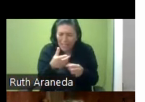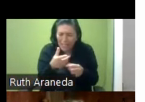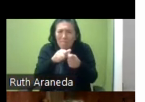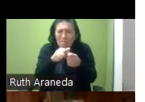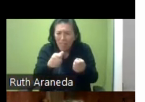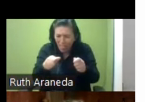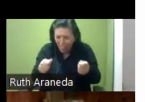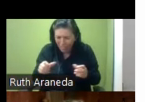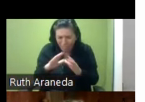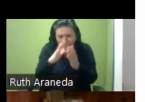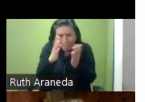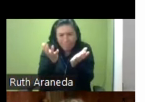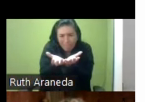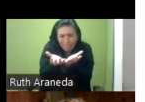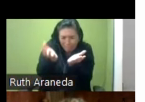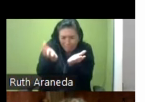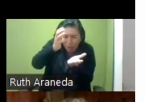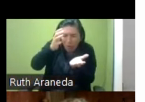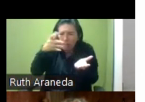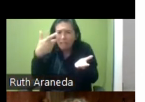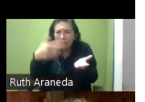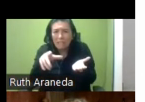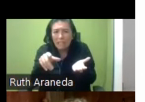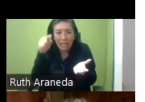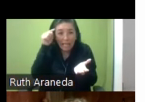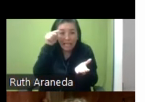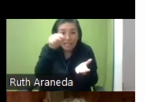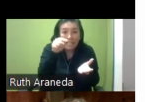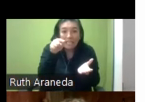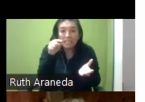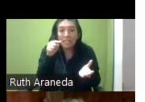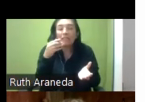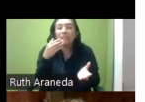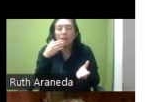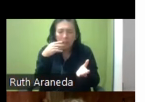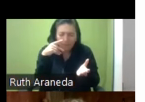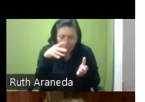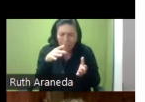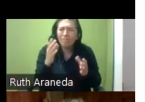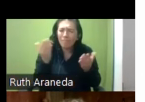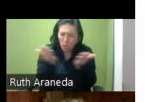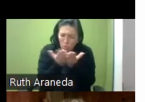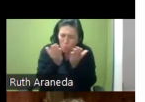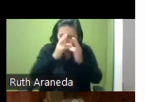cerámica a la que se le puede extraer también información.